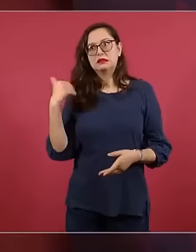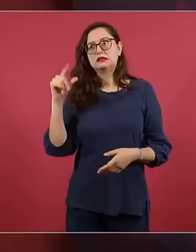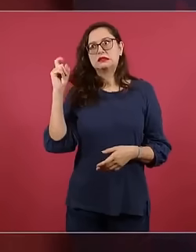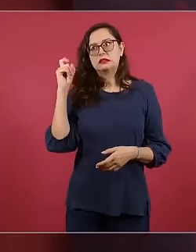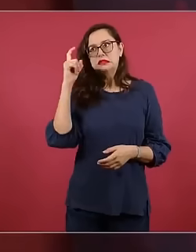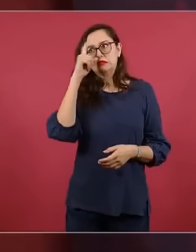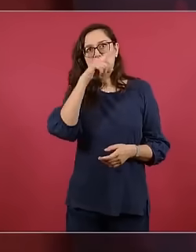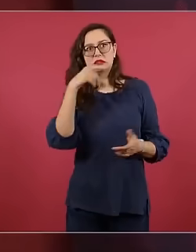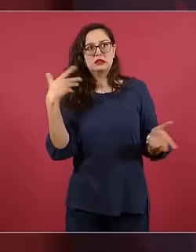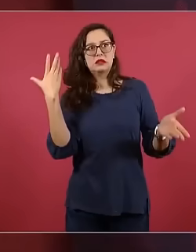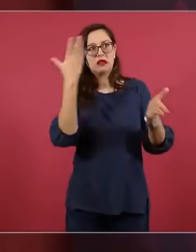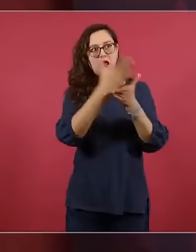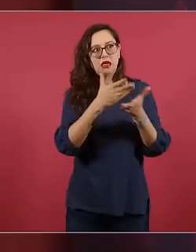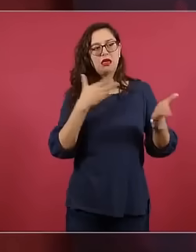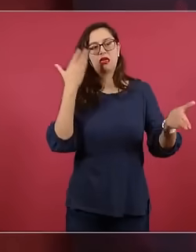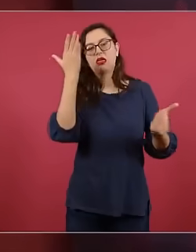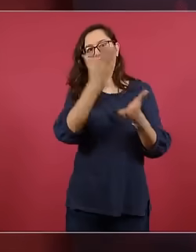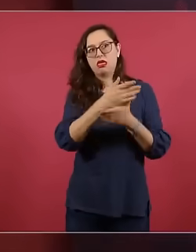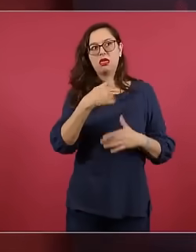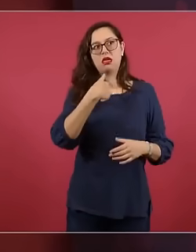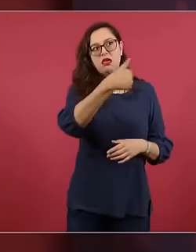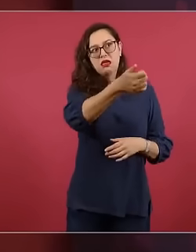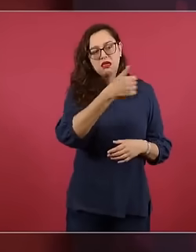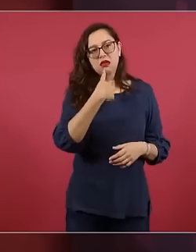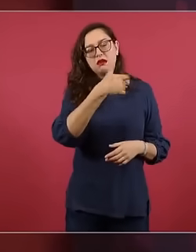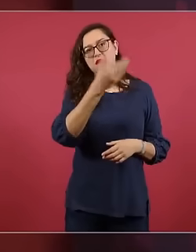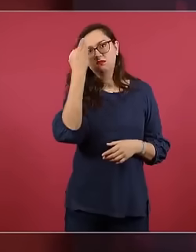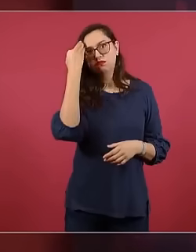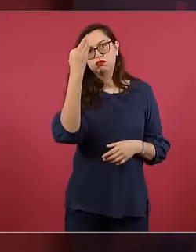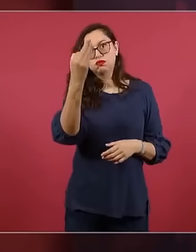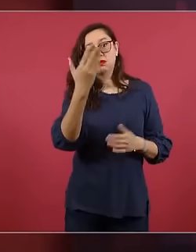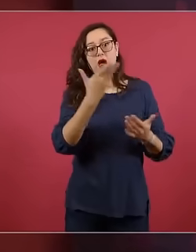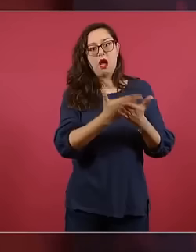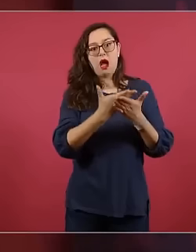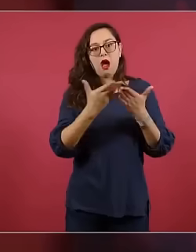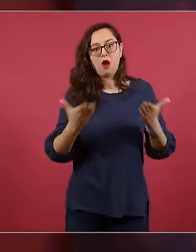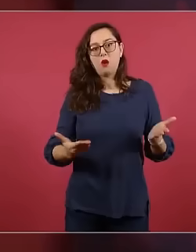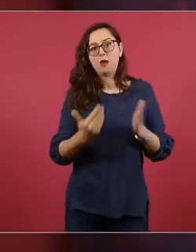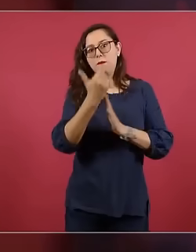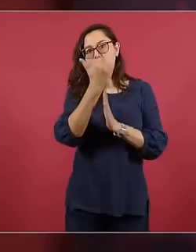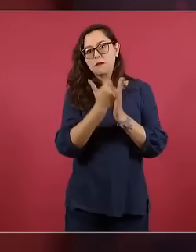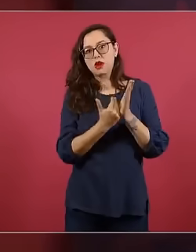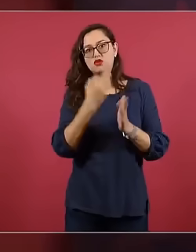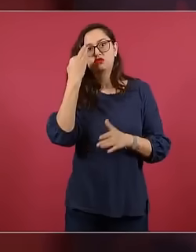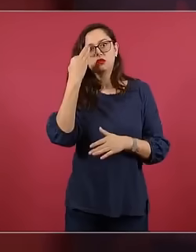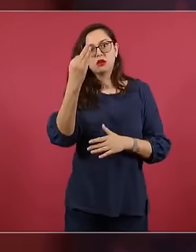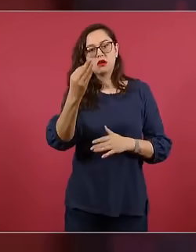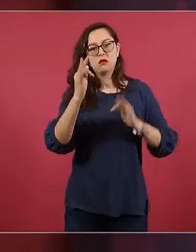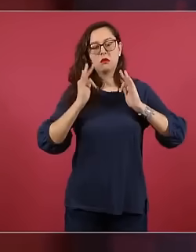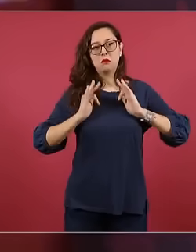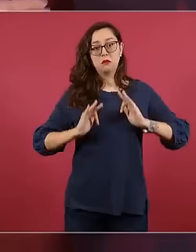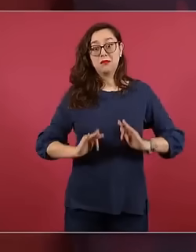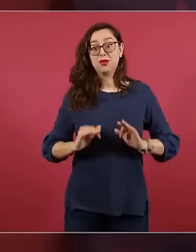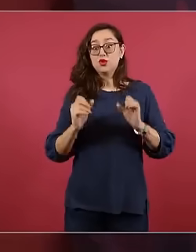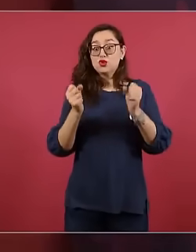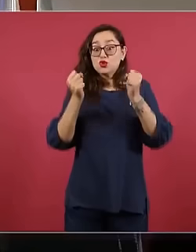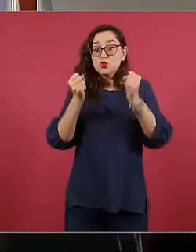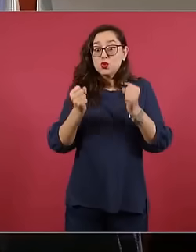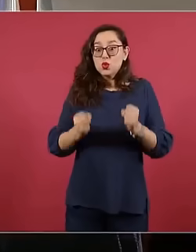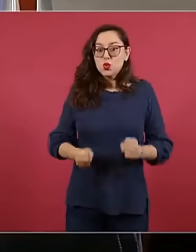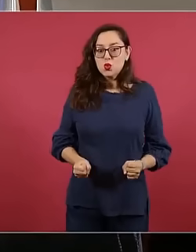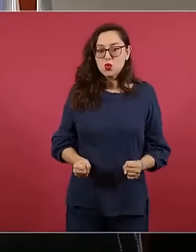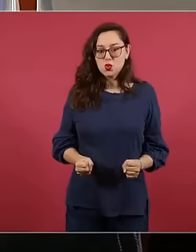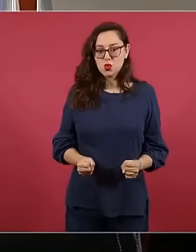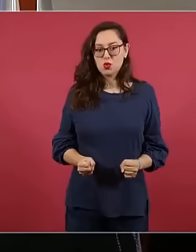gente. Le acorta los tiempos, le da comodidad, le da más seguridad. Y bueno, esto lo vamos a ver